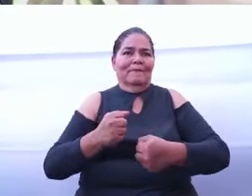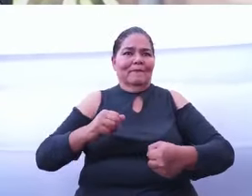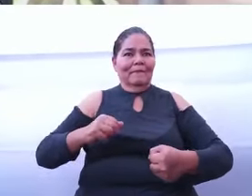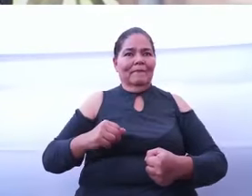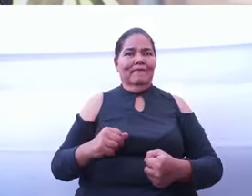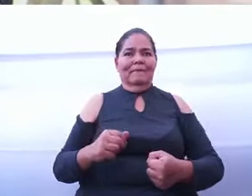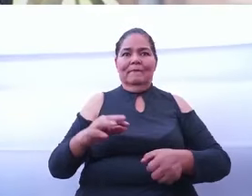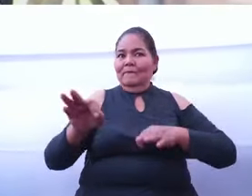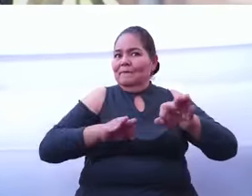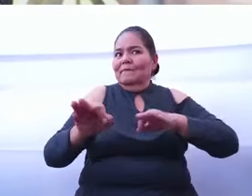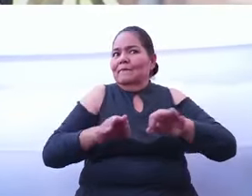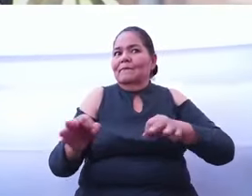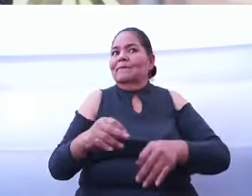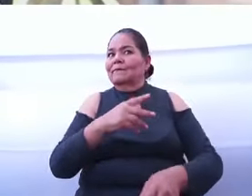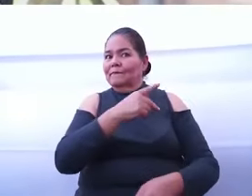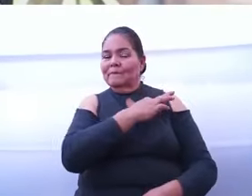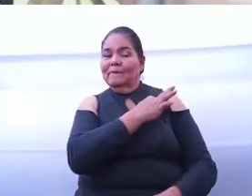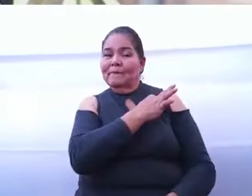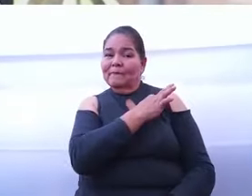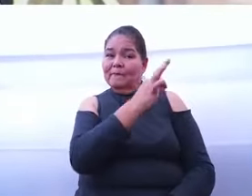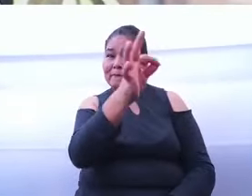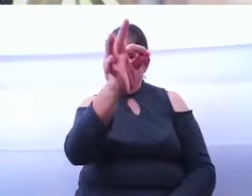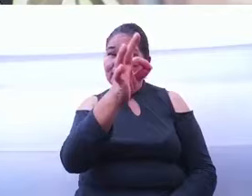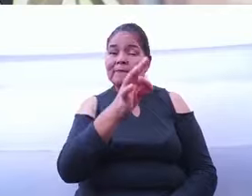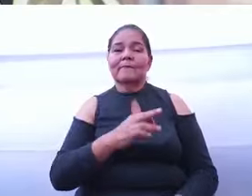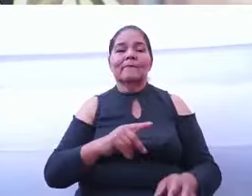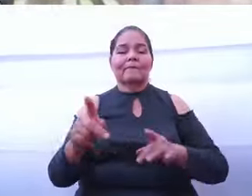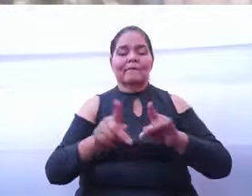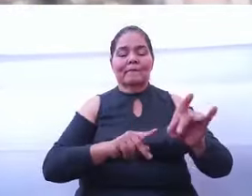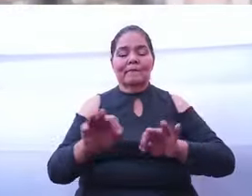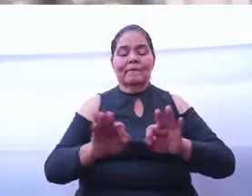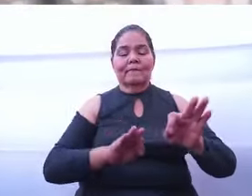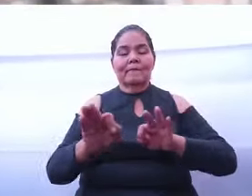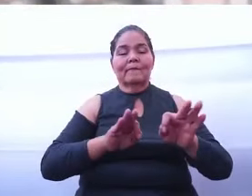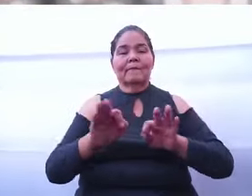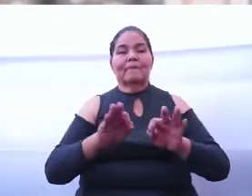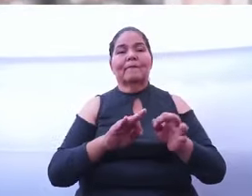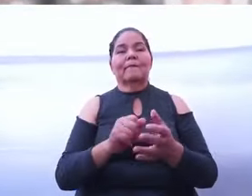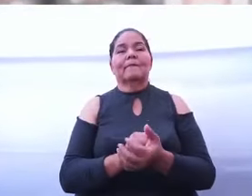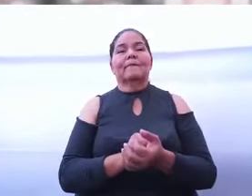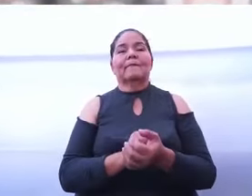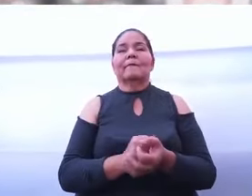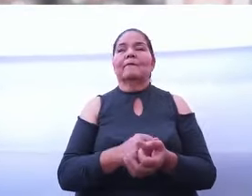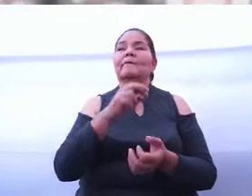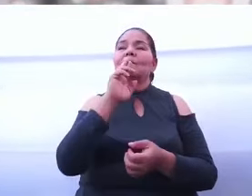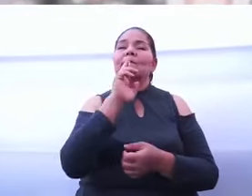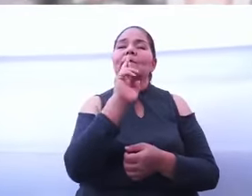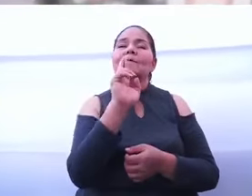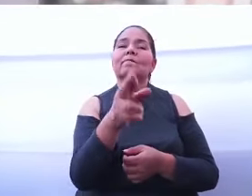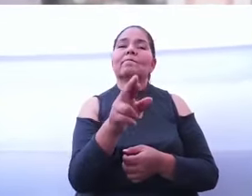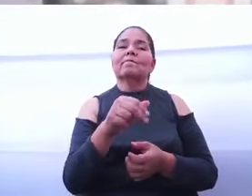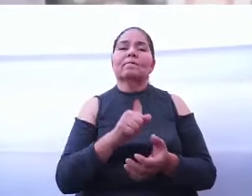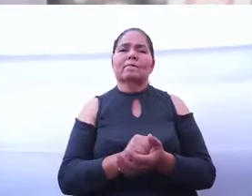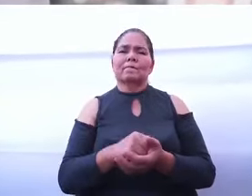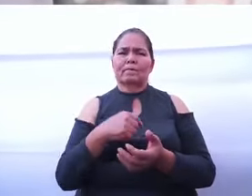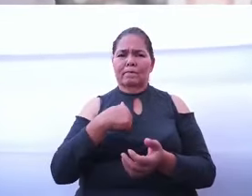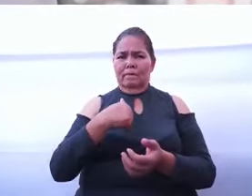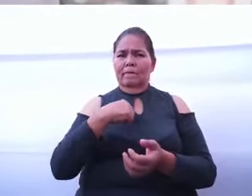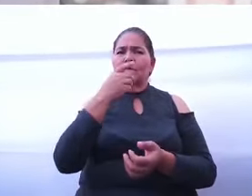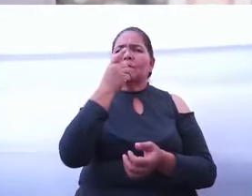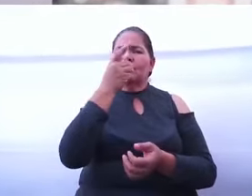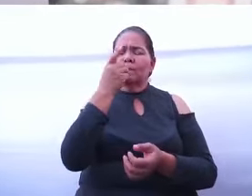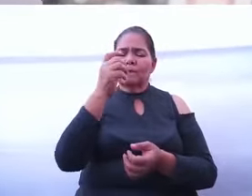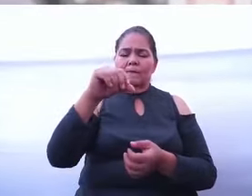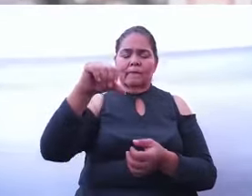de trabajar en equipo hoy también nos va a permitir darle los resultados que ustedes se merecen. Lo decimos en este